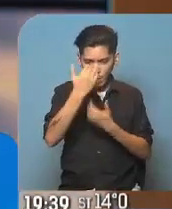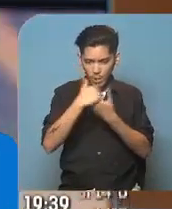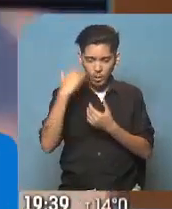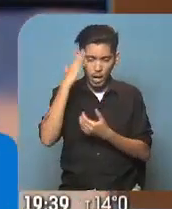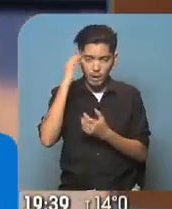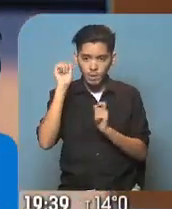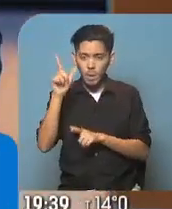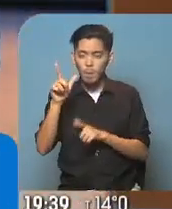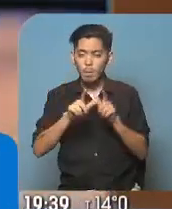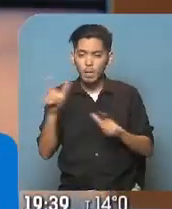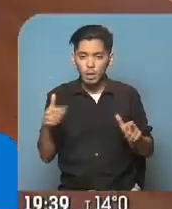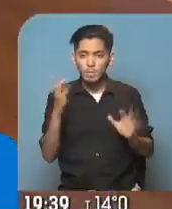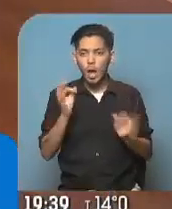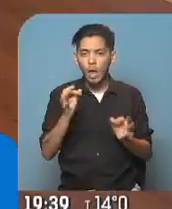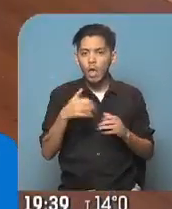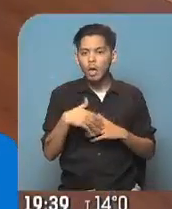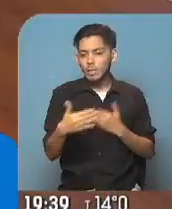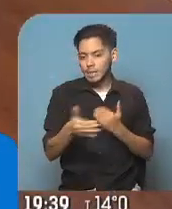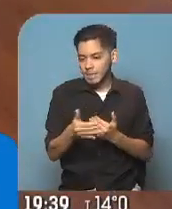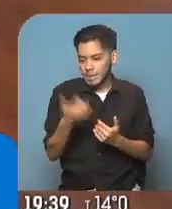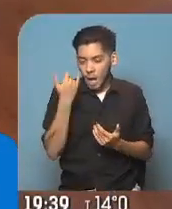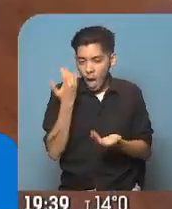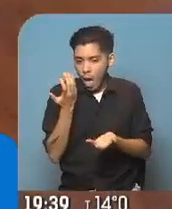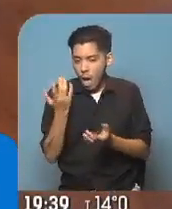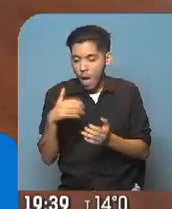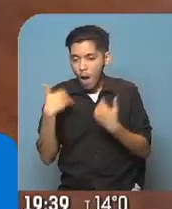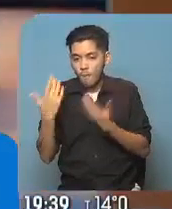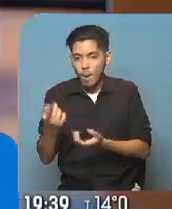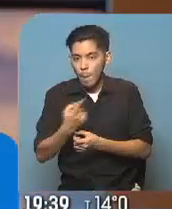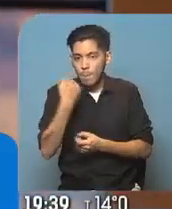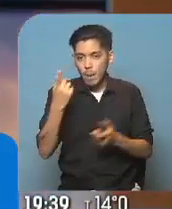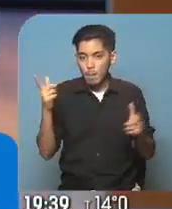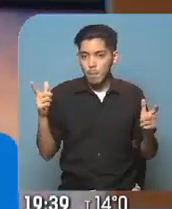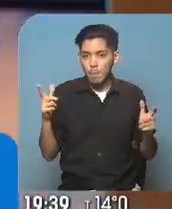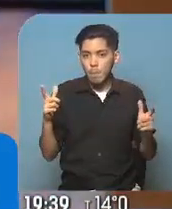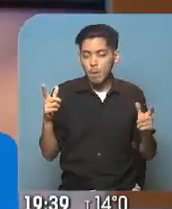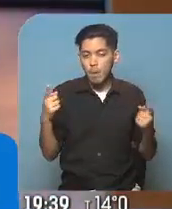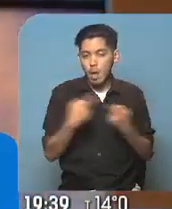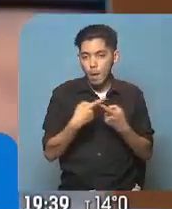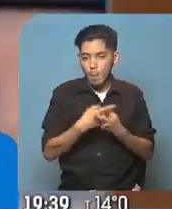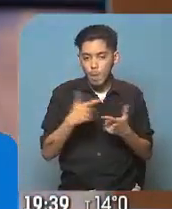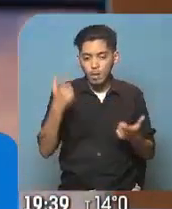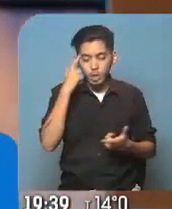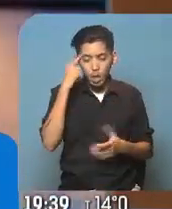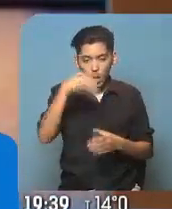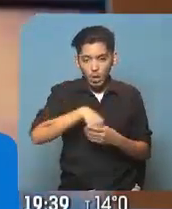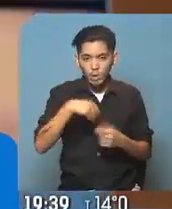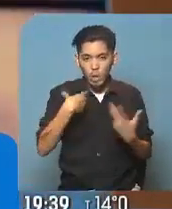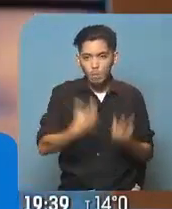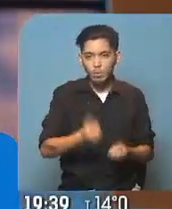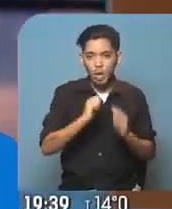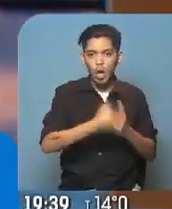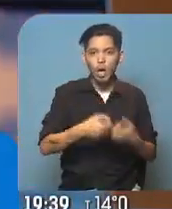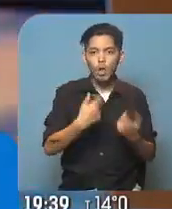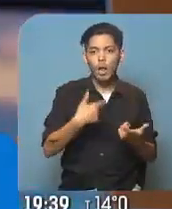futbolistas sabiendo que están a punto de quedarse afuera en primera ronda que no tienen un psicólogo dentro del equipo que los pueda apoyar lo que les